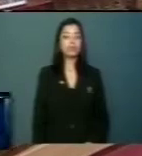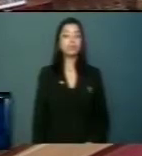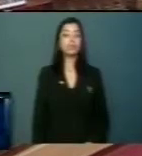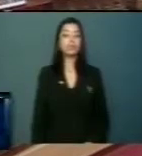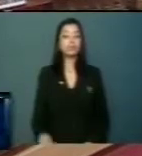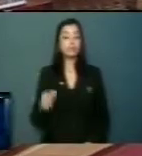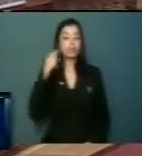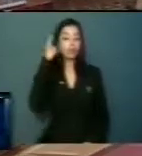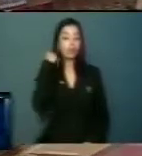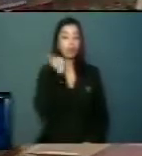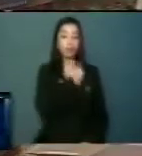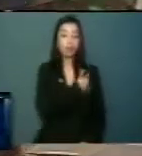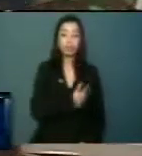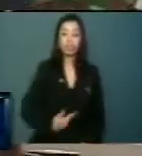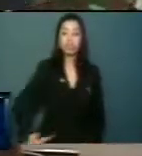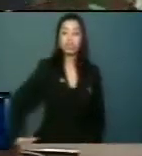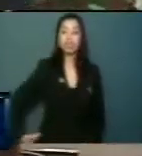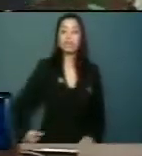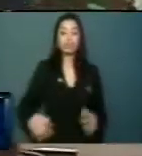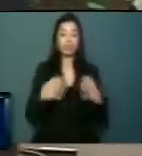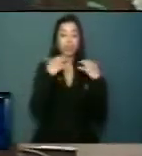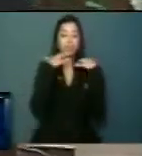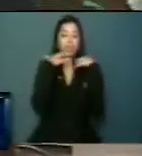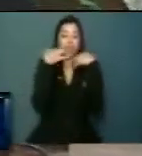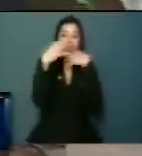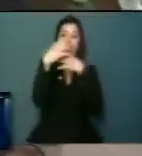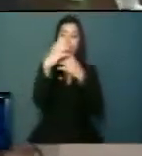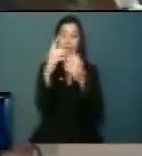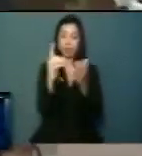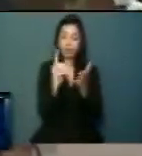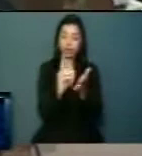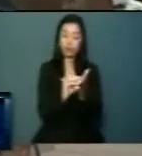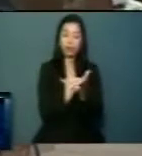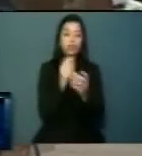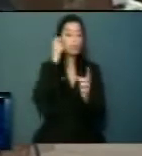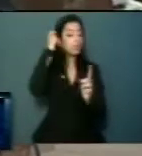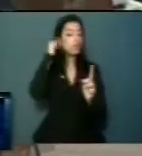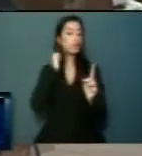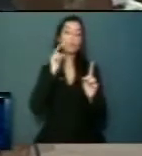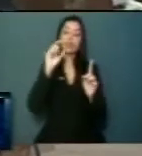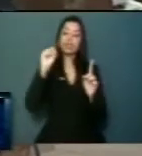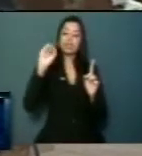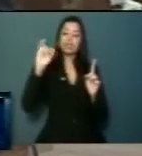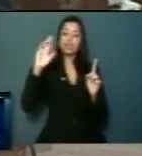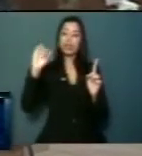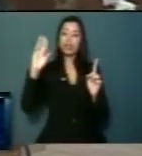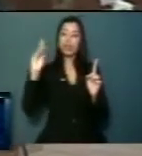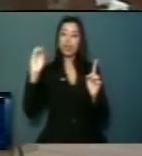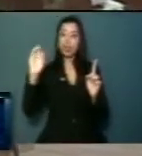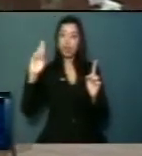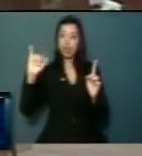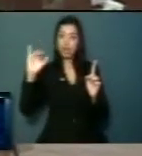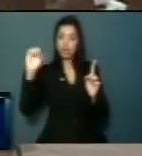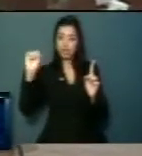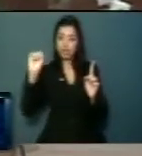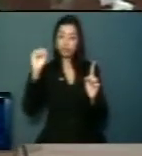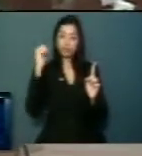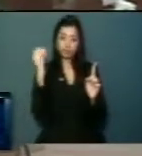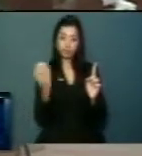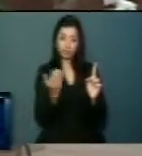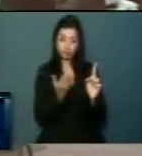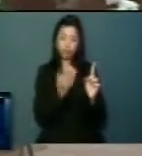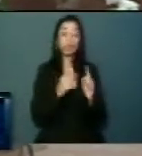Señor presidente de la Honorable Asamblea Legislativa, licenciado Cifrido Reyes, señoras